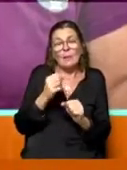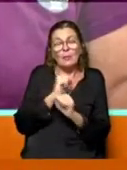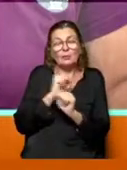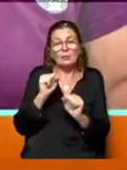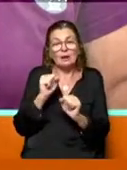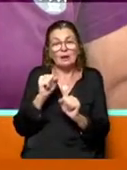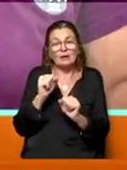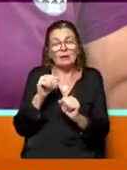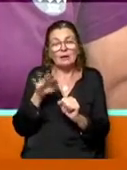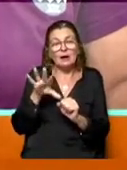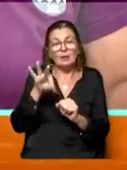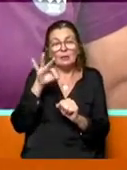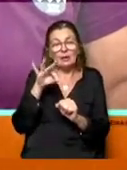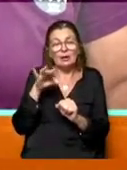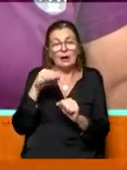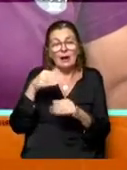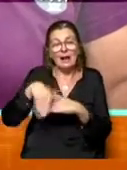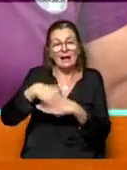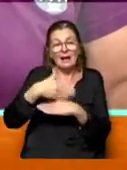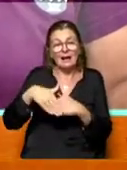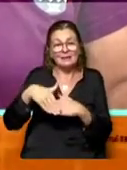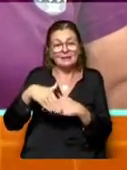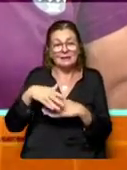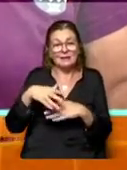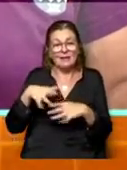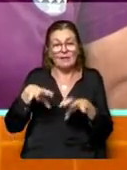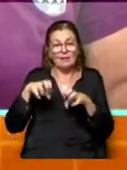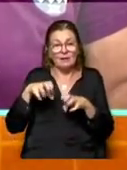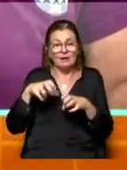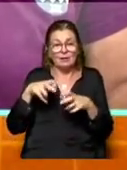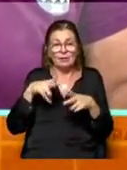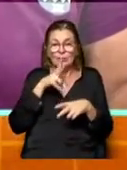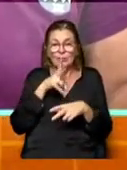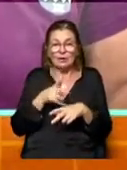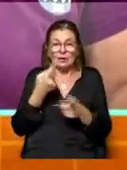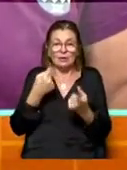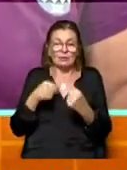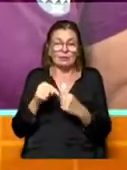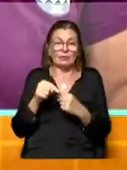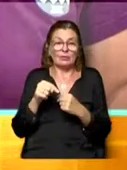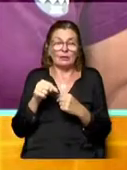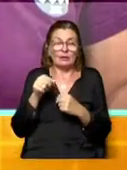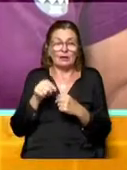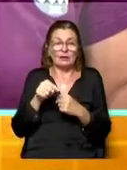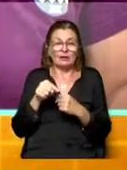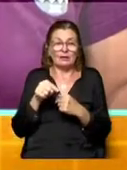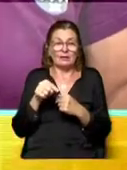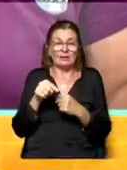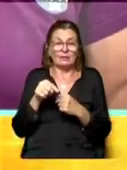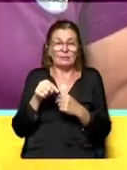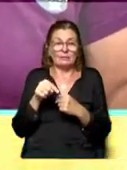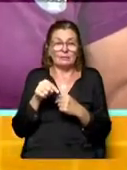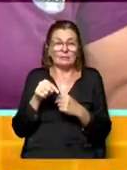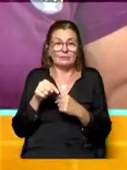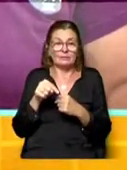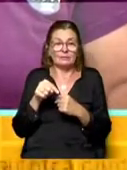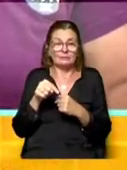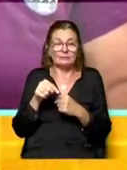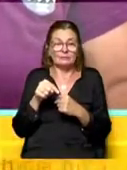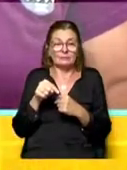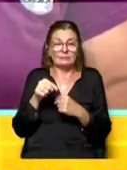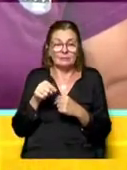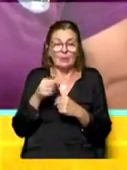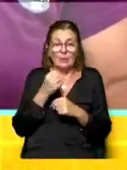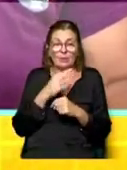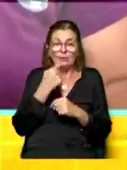era ir a vivir a la calle con sus hijos y sus hijas. Entonces, eso me da... por eso digo